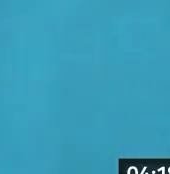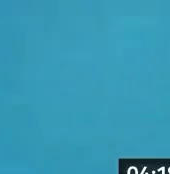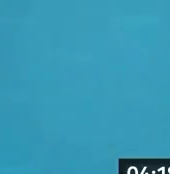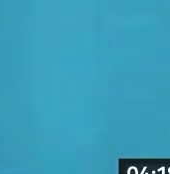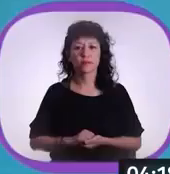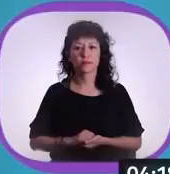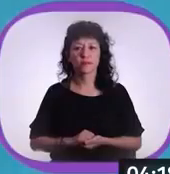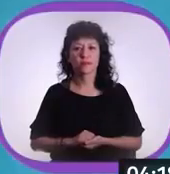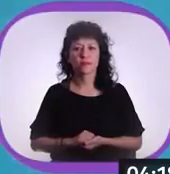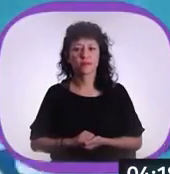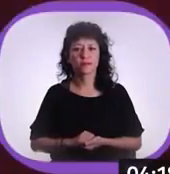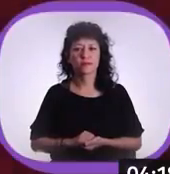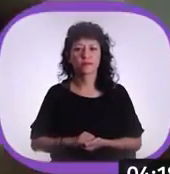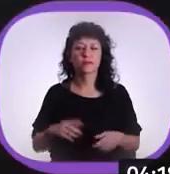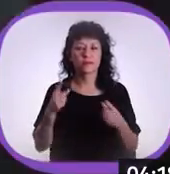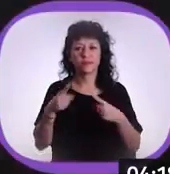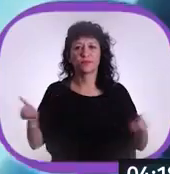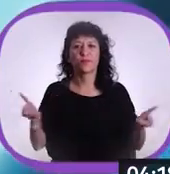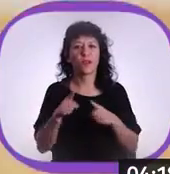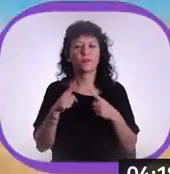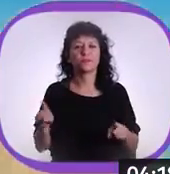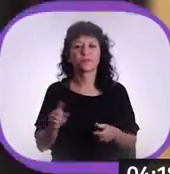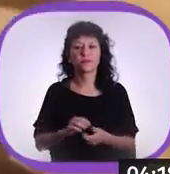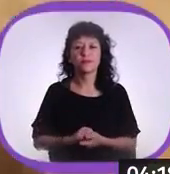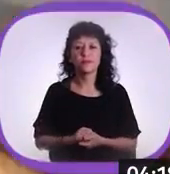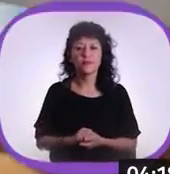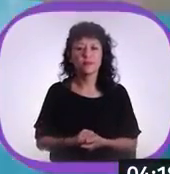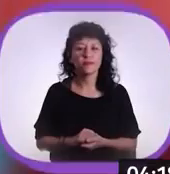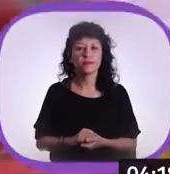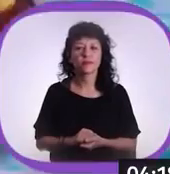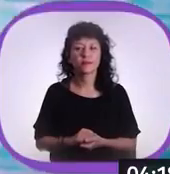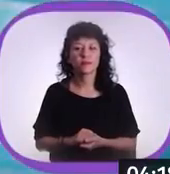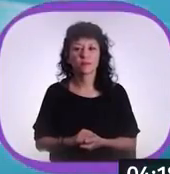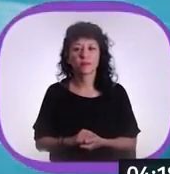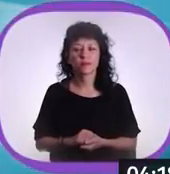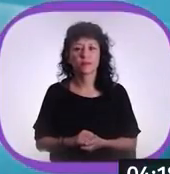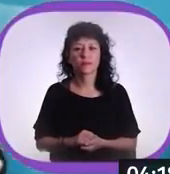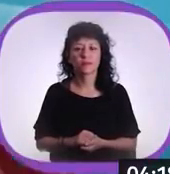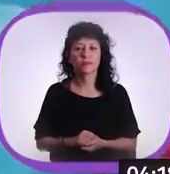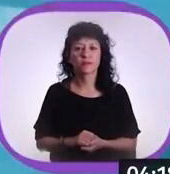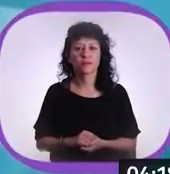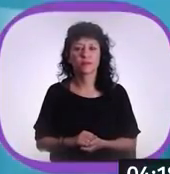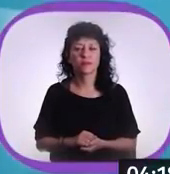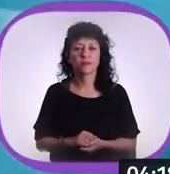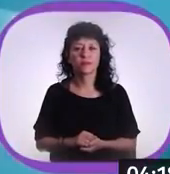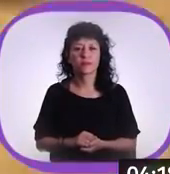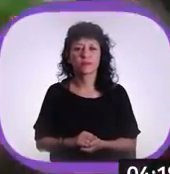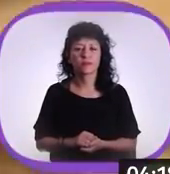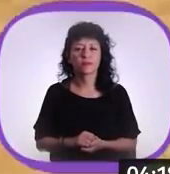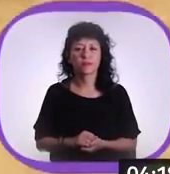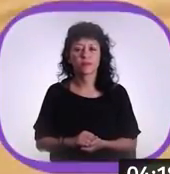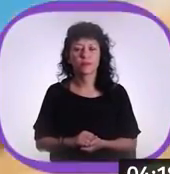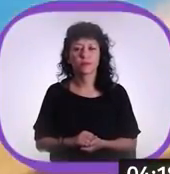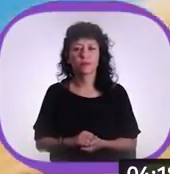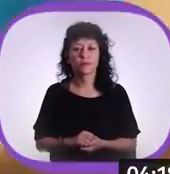Hot Wheels, Battle Force 5. Go! Hot Wheels, Battle Force 5. Drive